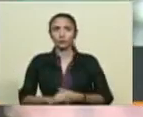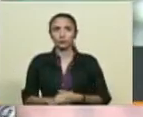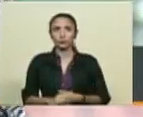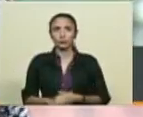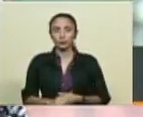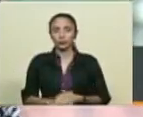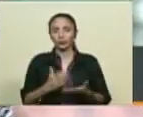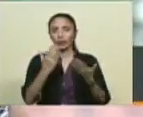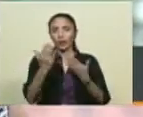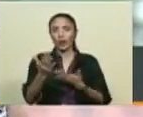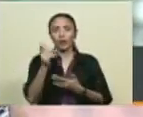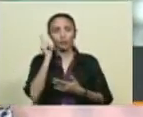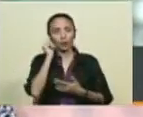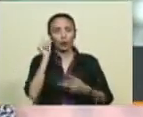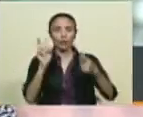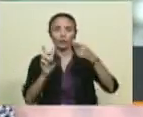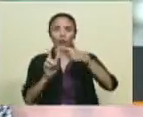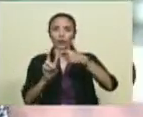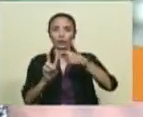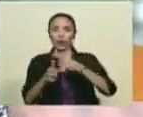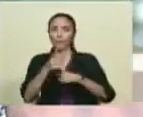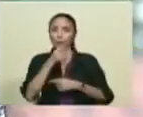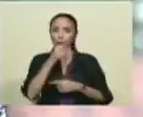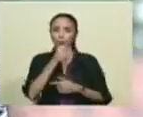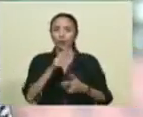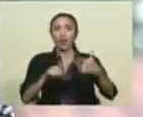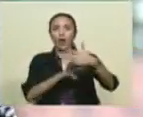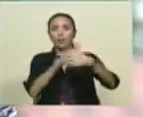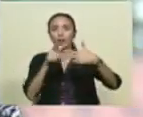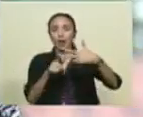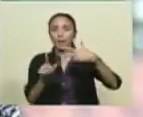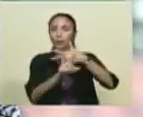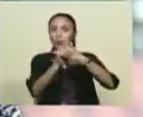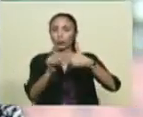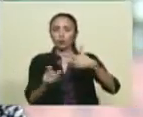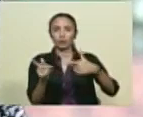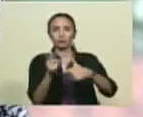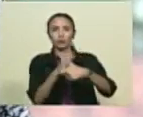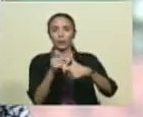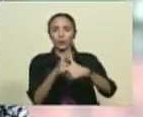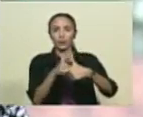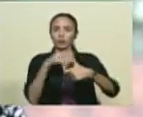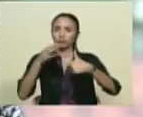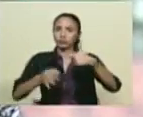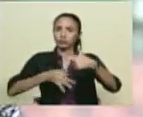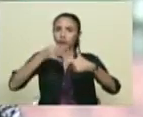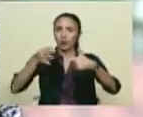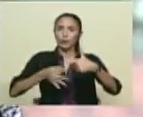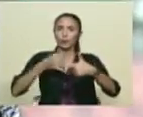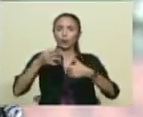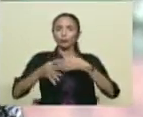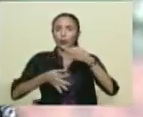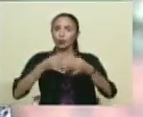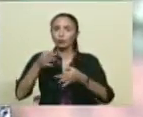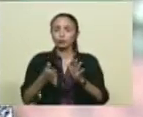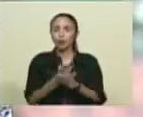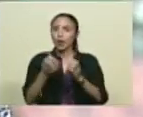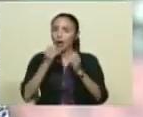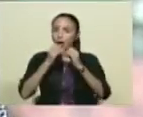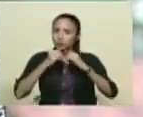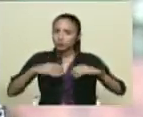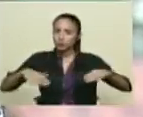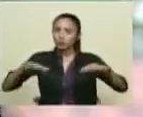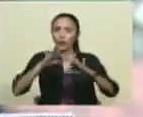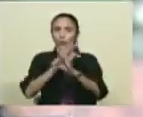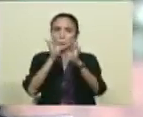Cada por Venezolana de Televisión. Tengo tres preguntas, si me lo permite. Usted en sus declaraciones informaba que van a ampliar los